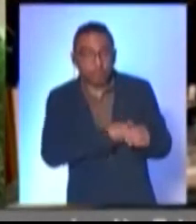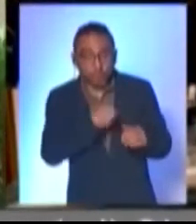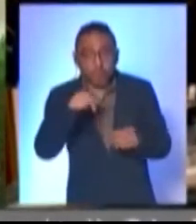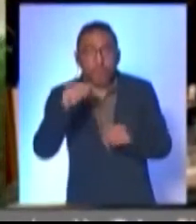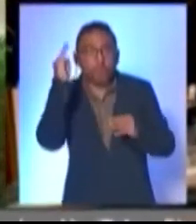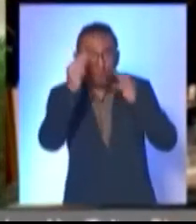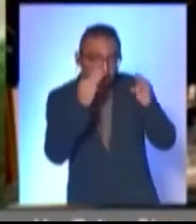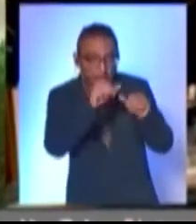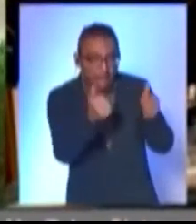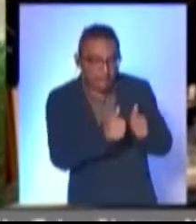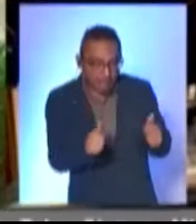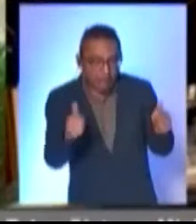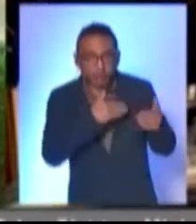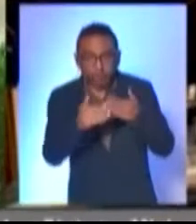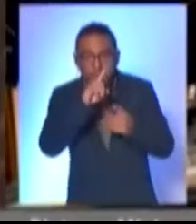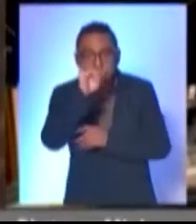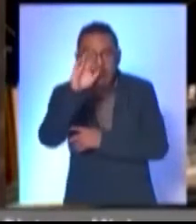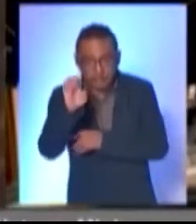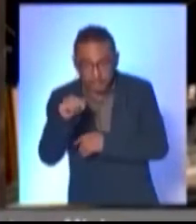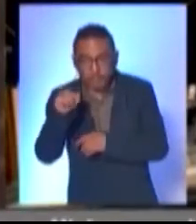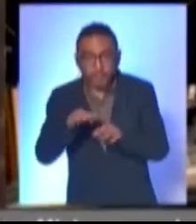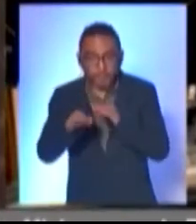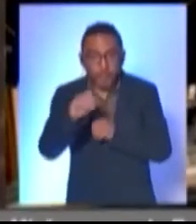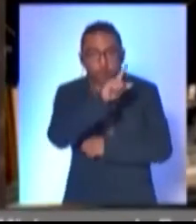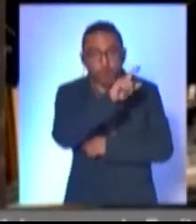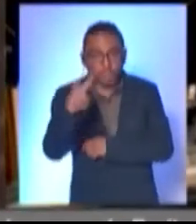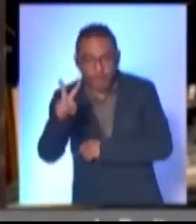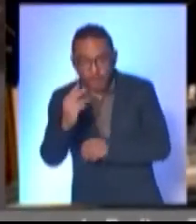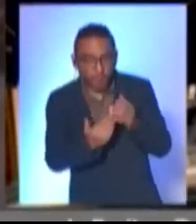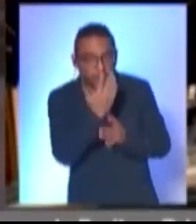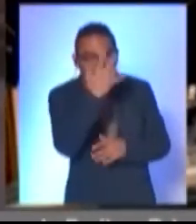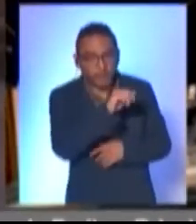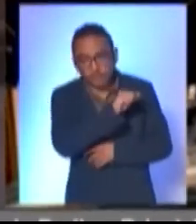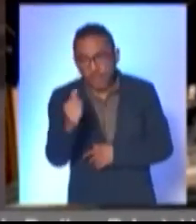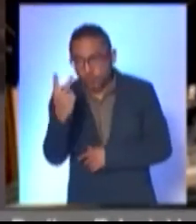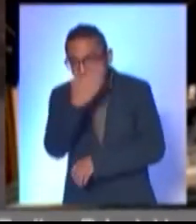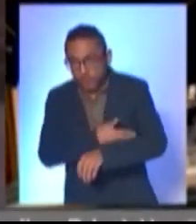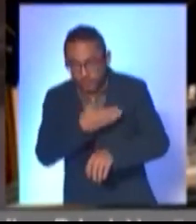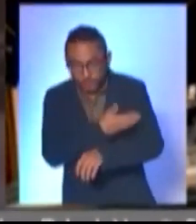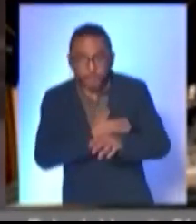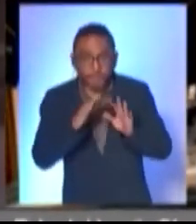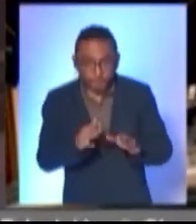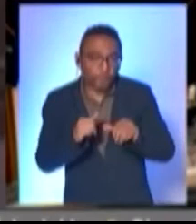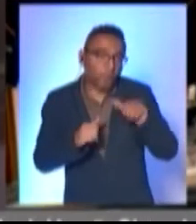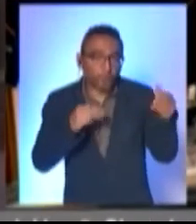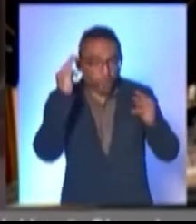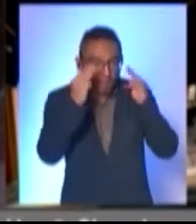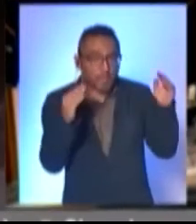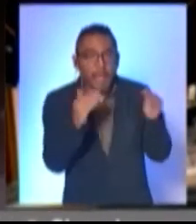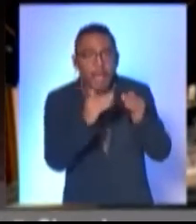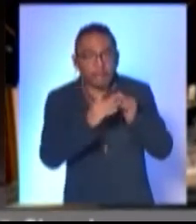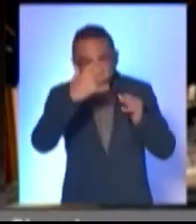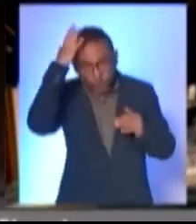de arte contemporáneo Alfredo Salce, estarán operando de lunes a viernes de 10 de la mañana a 2 de la tarde. Mientras que el Museo de Casa Natal